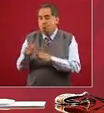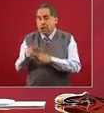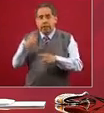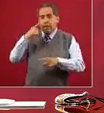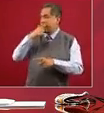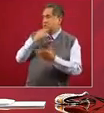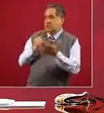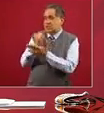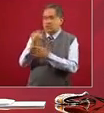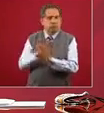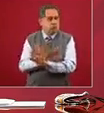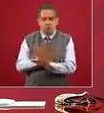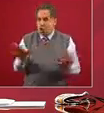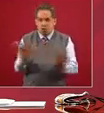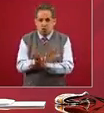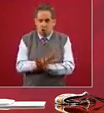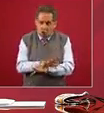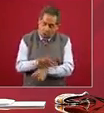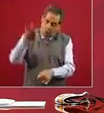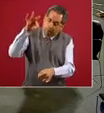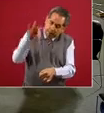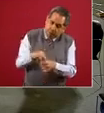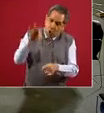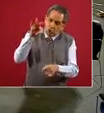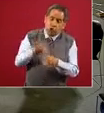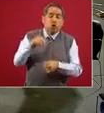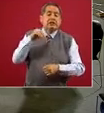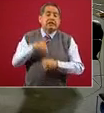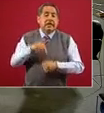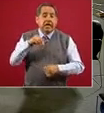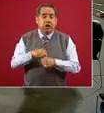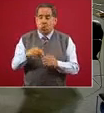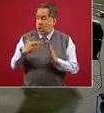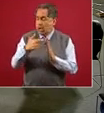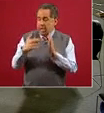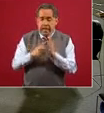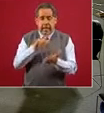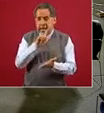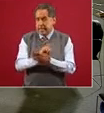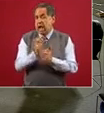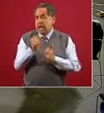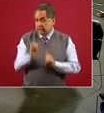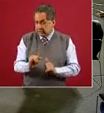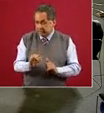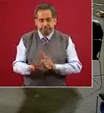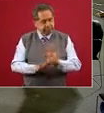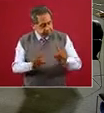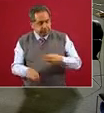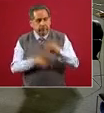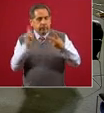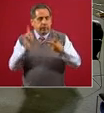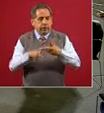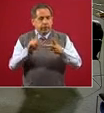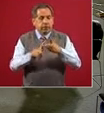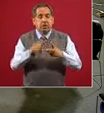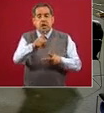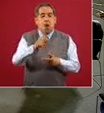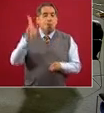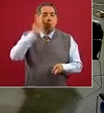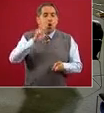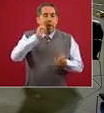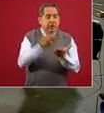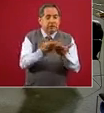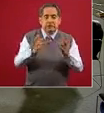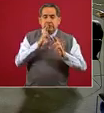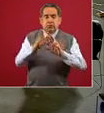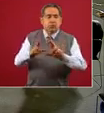es el secretario general. Eso ya no lo permiten la reforma. Por el otro lado, lo que tiene que ver con la rendición de cuentas